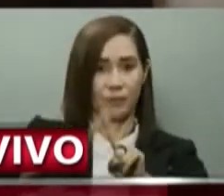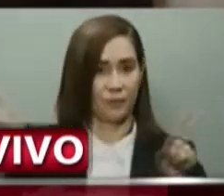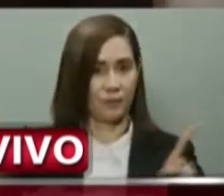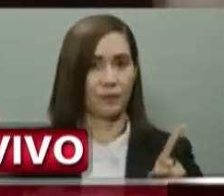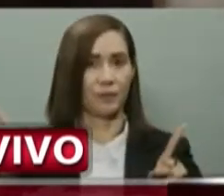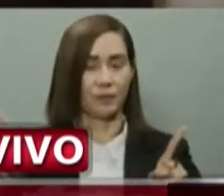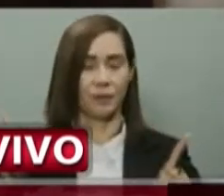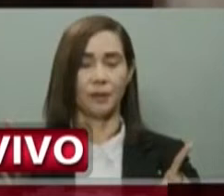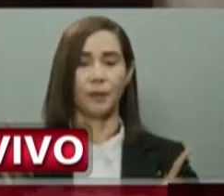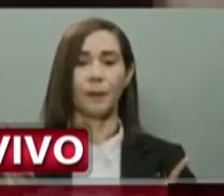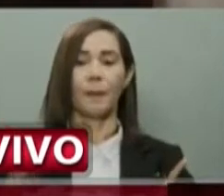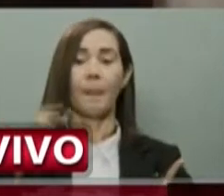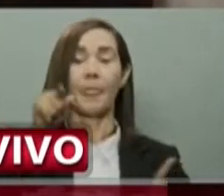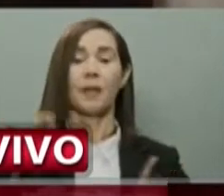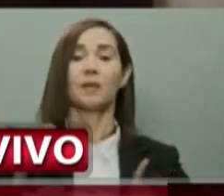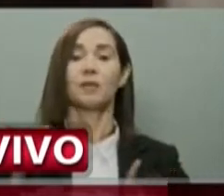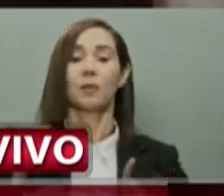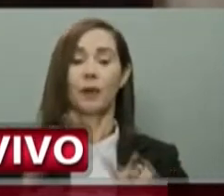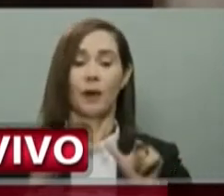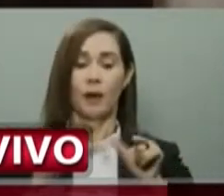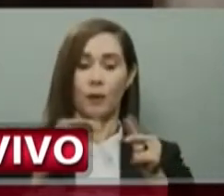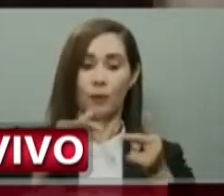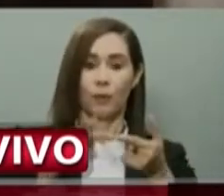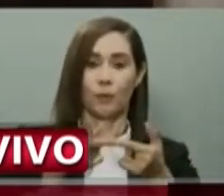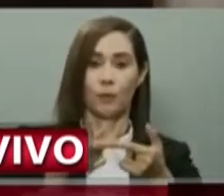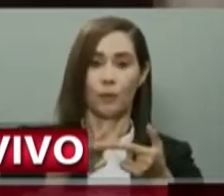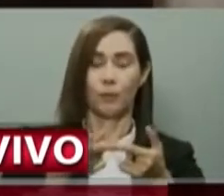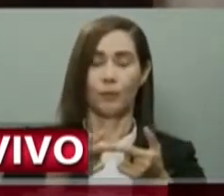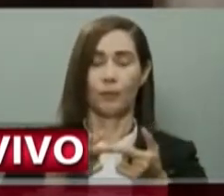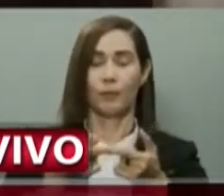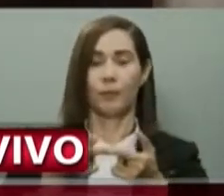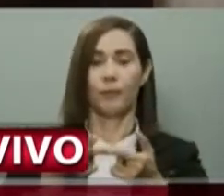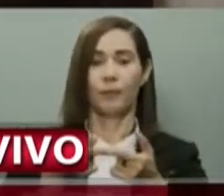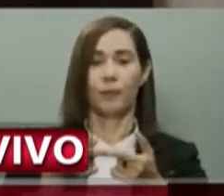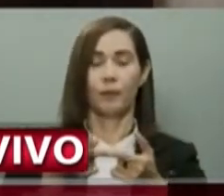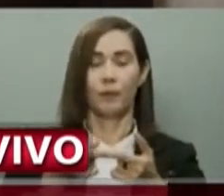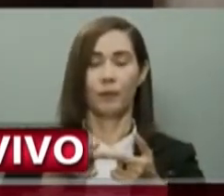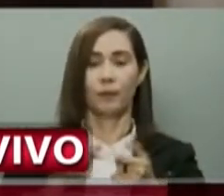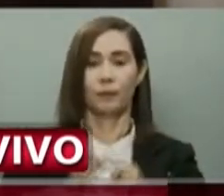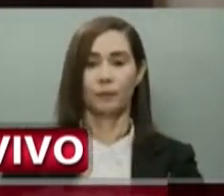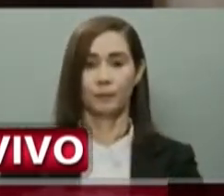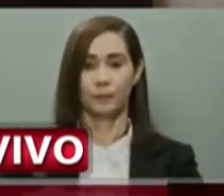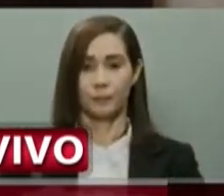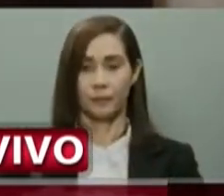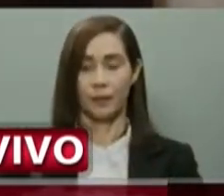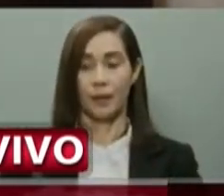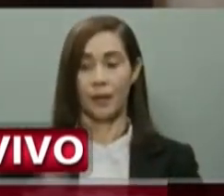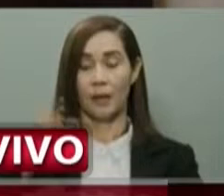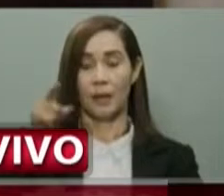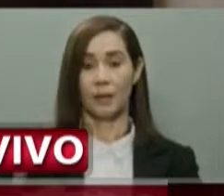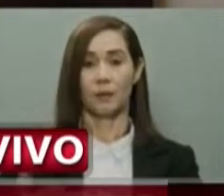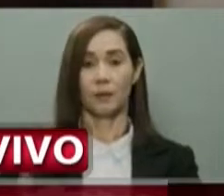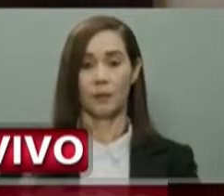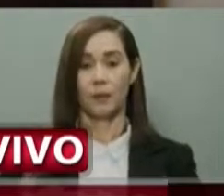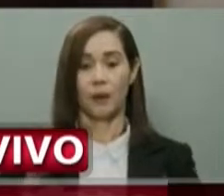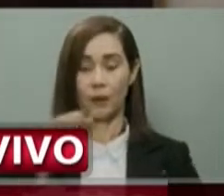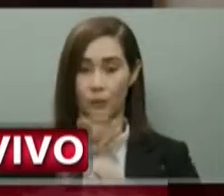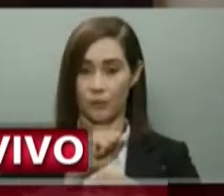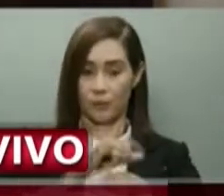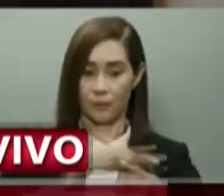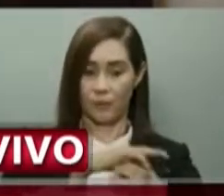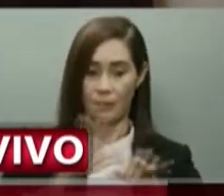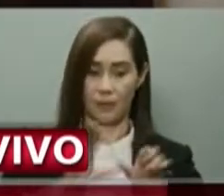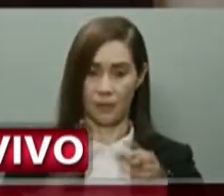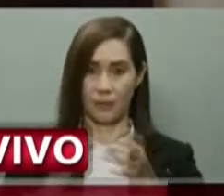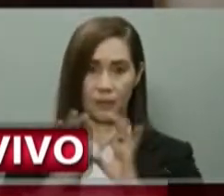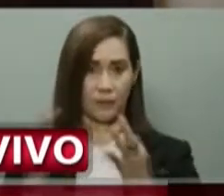de... Eso va a los productores, principalmente a las grandes y productos de la canasta